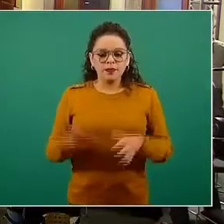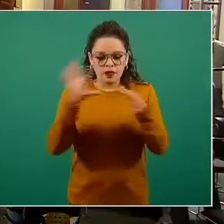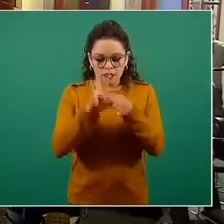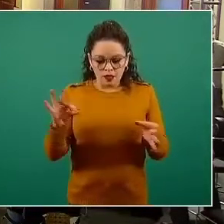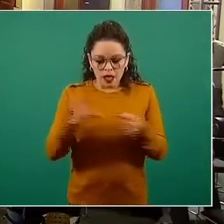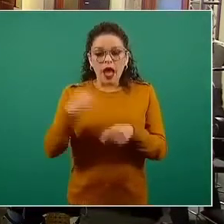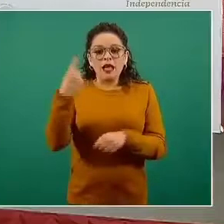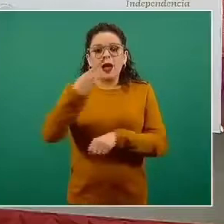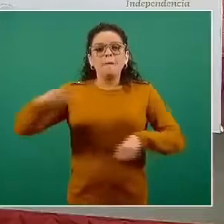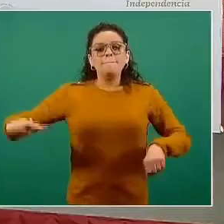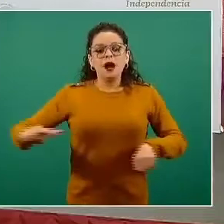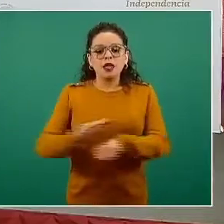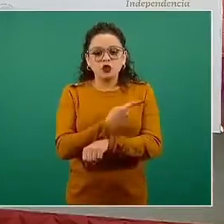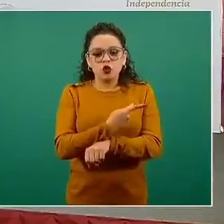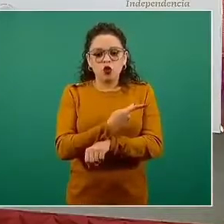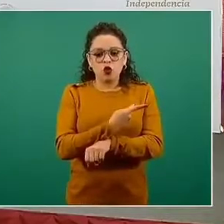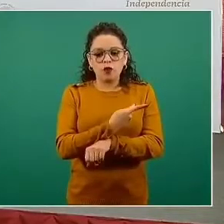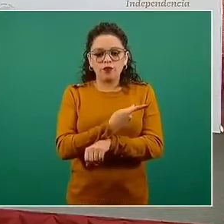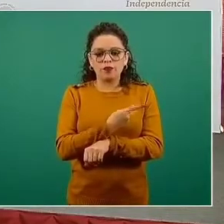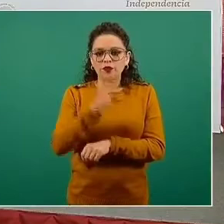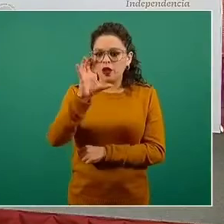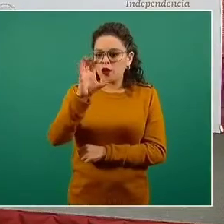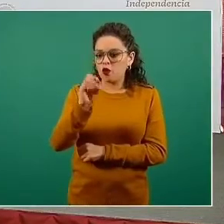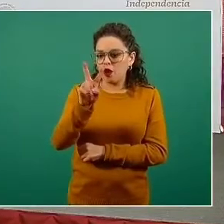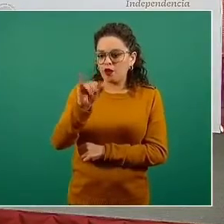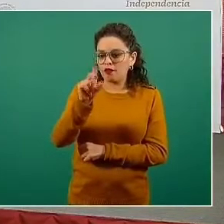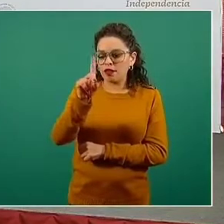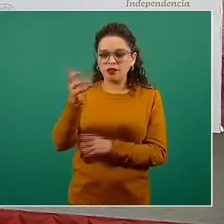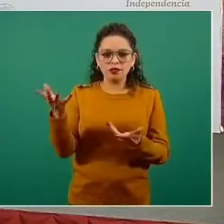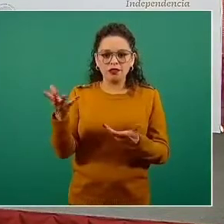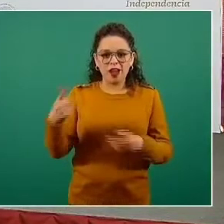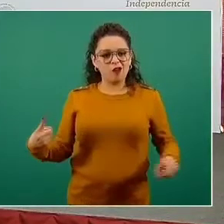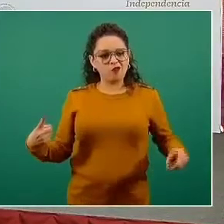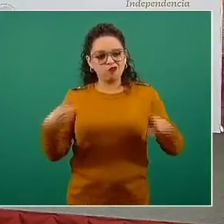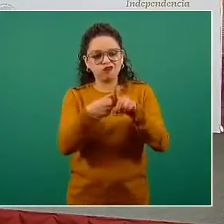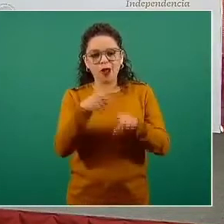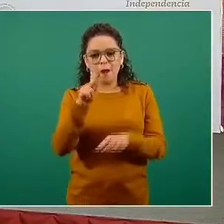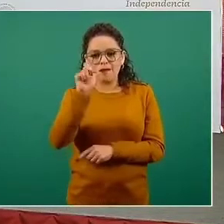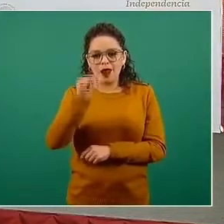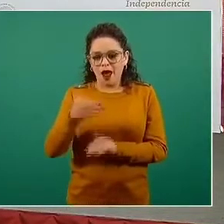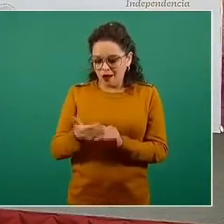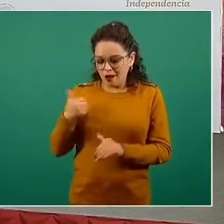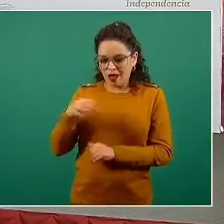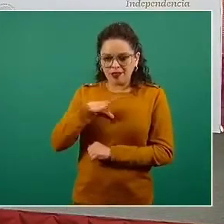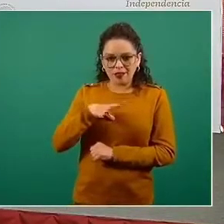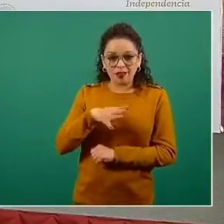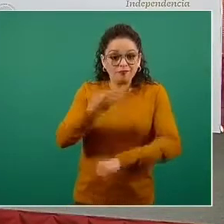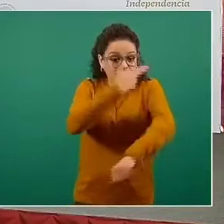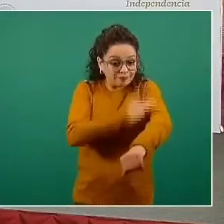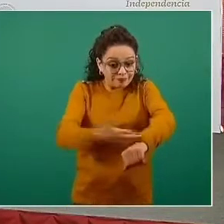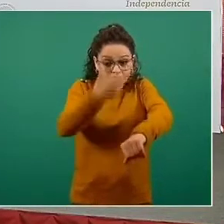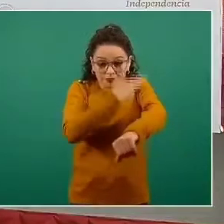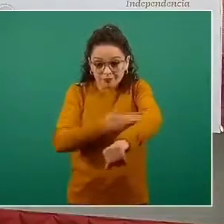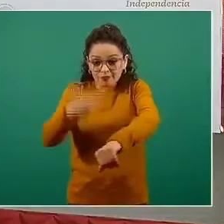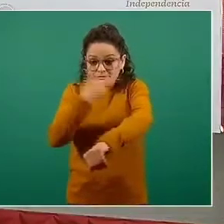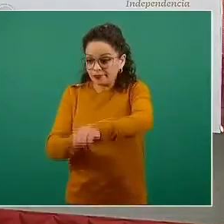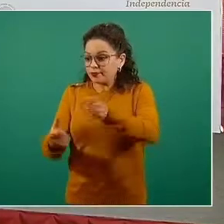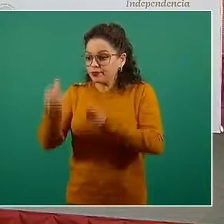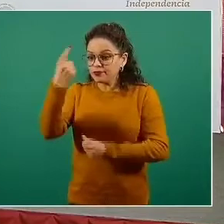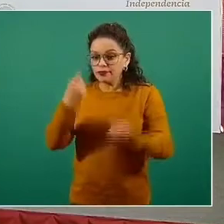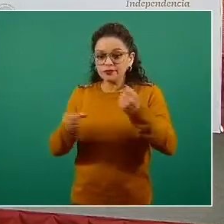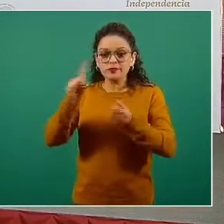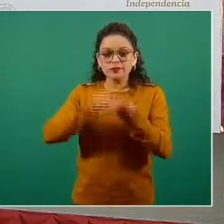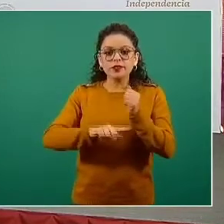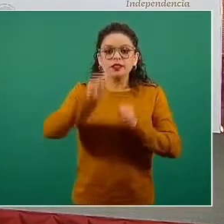ocurrió. El COVID interfirió con los planes. Entonces, básicamente, todas las gestiones, que en algunos casos son